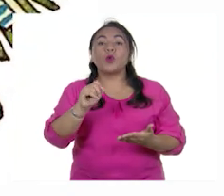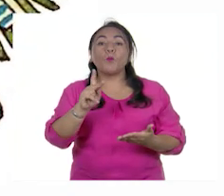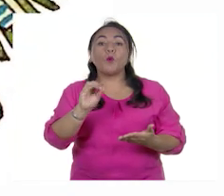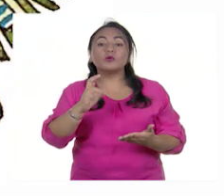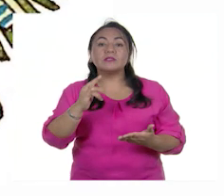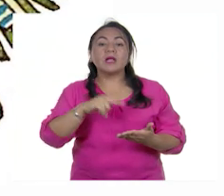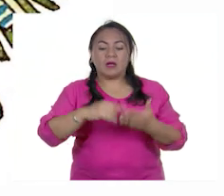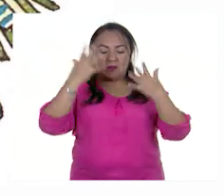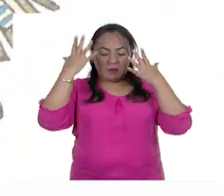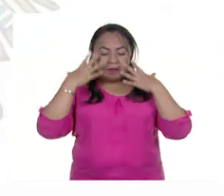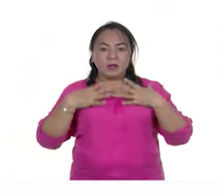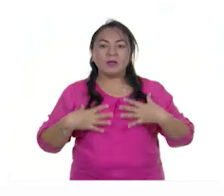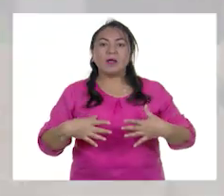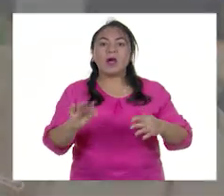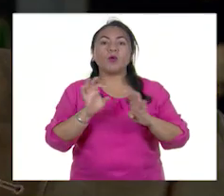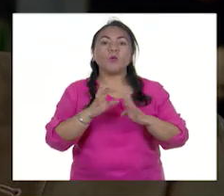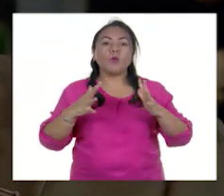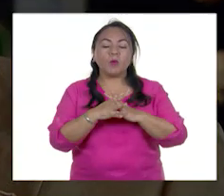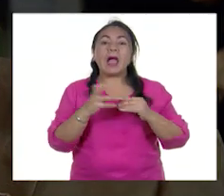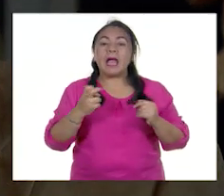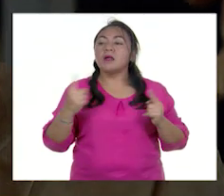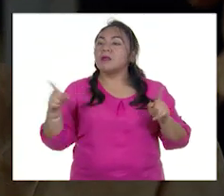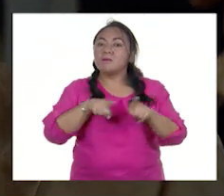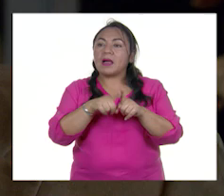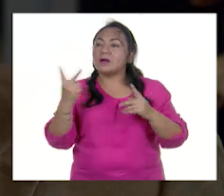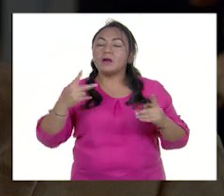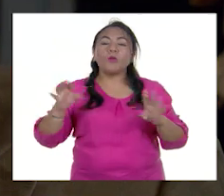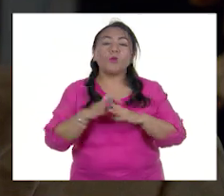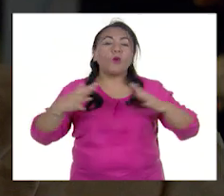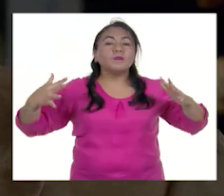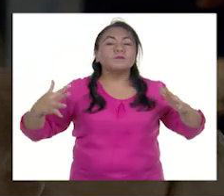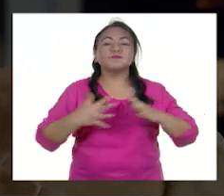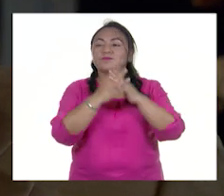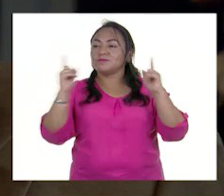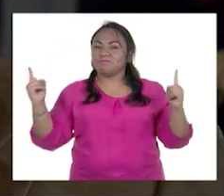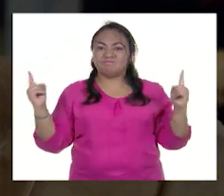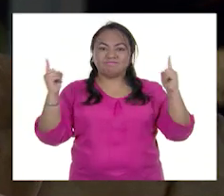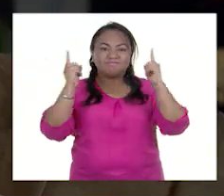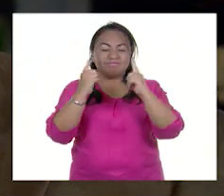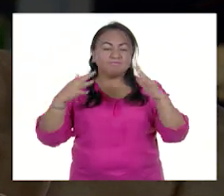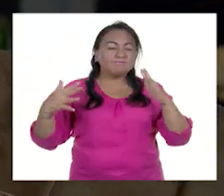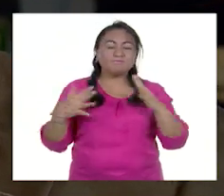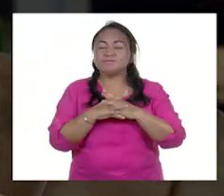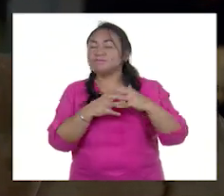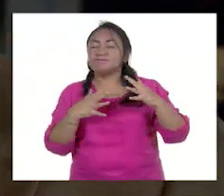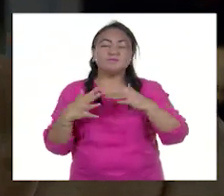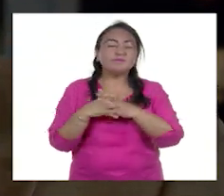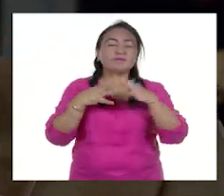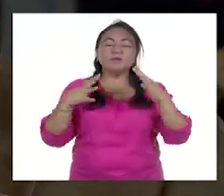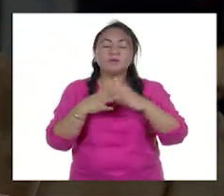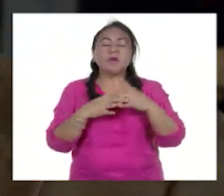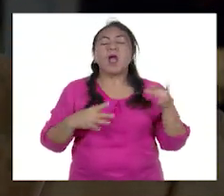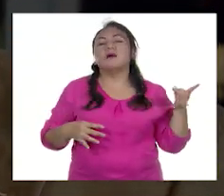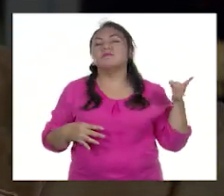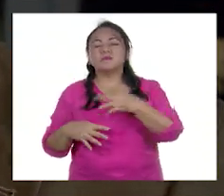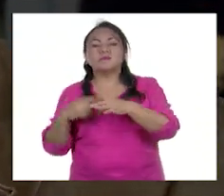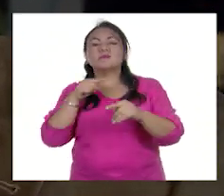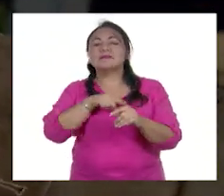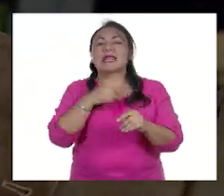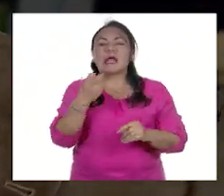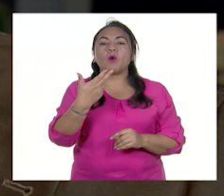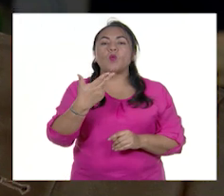guerrero y se enfrentó a su hermana en un gran combate mítico, en el cual ganó Huitzilopochtli